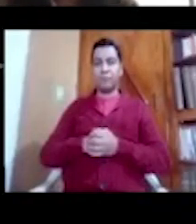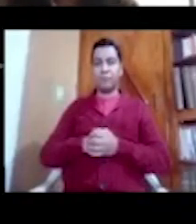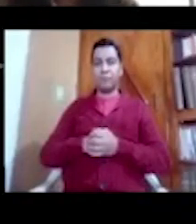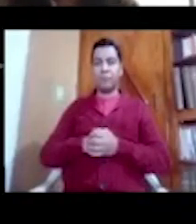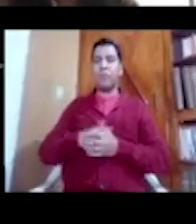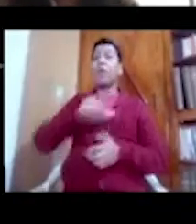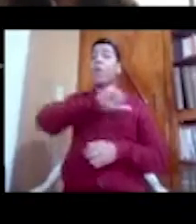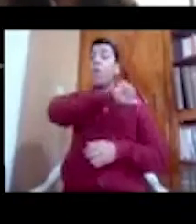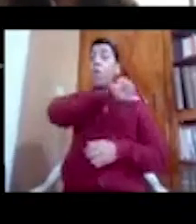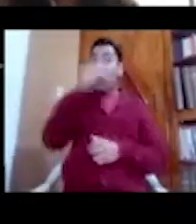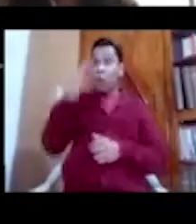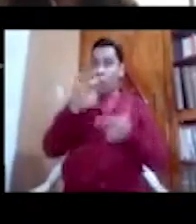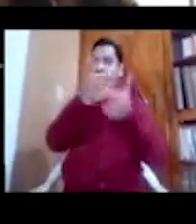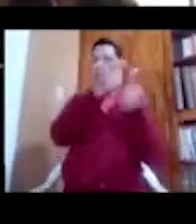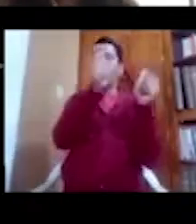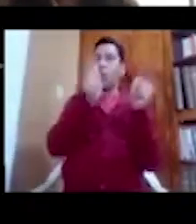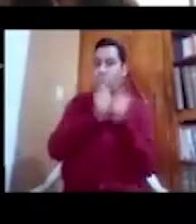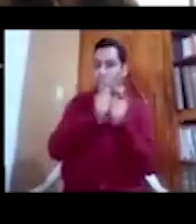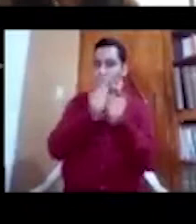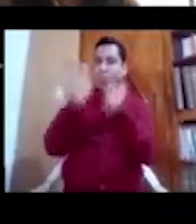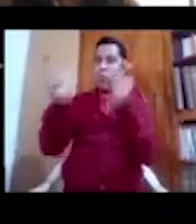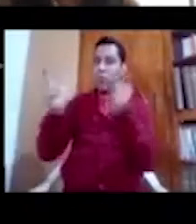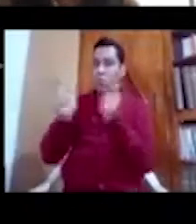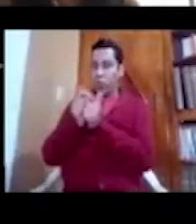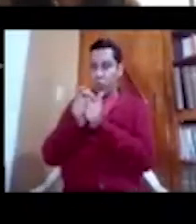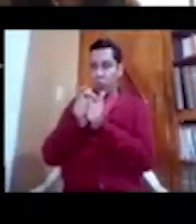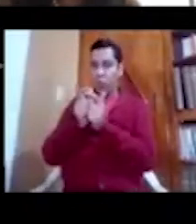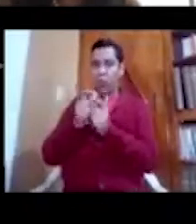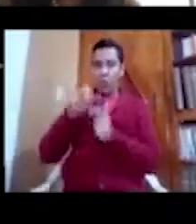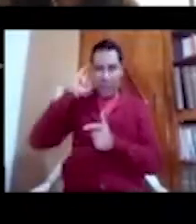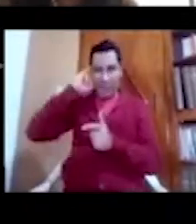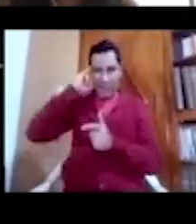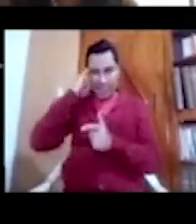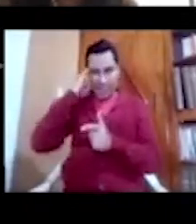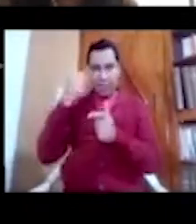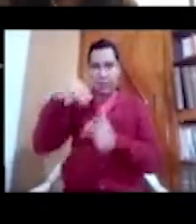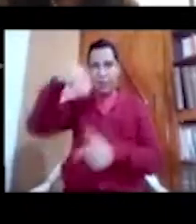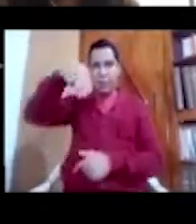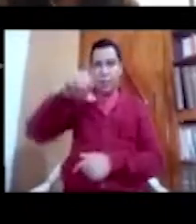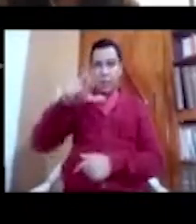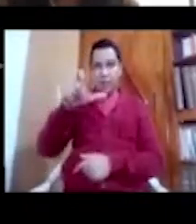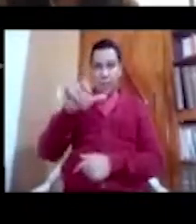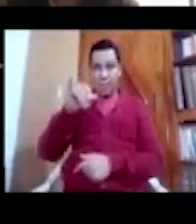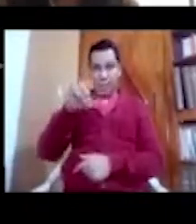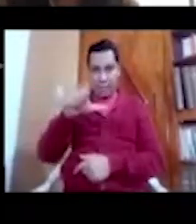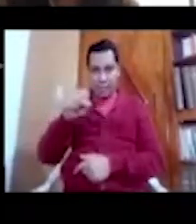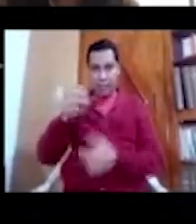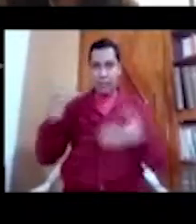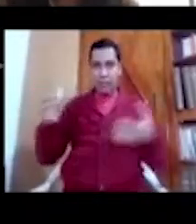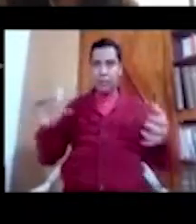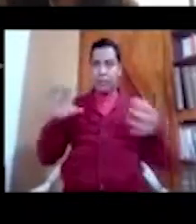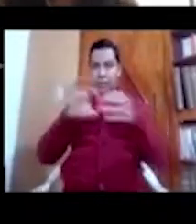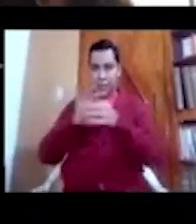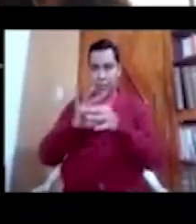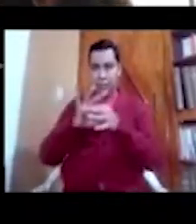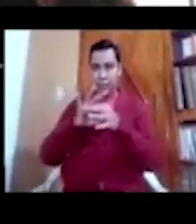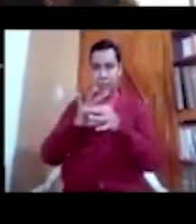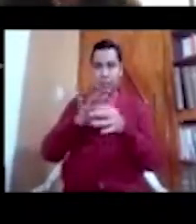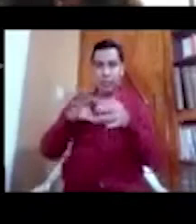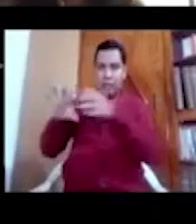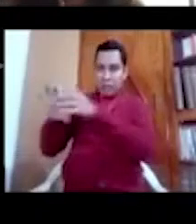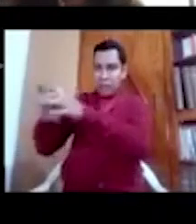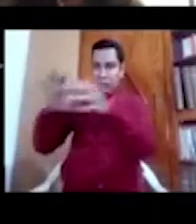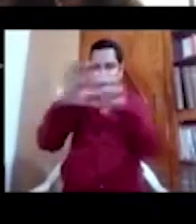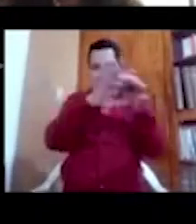Otros grupos con los que los mexicas establecen contacto, hay algunas capturas, hay algunas rivalidades